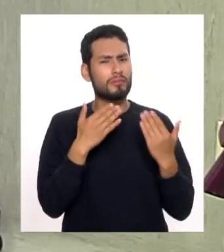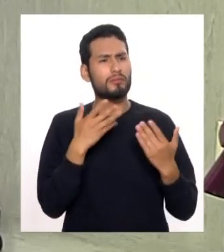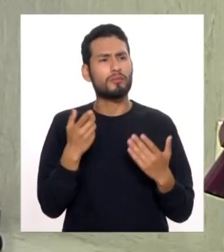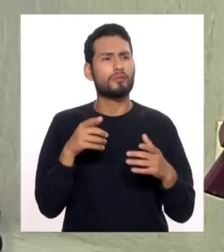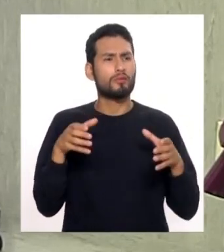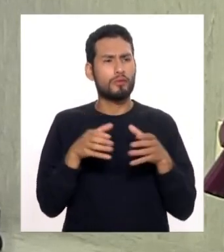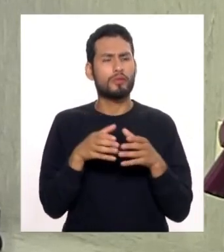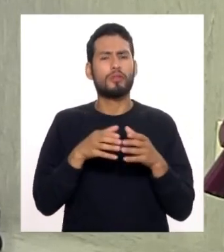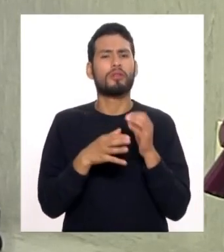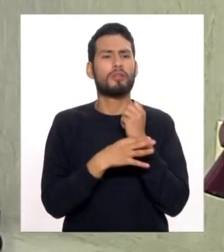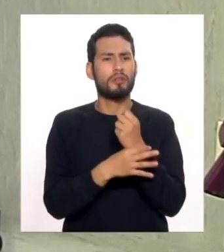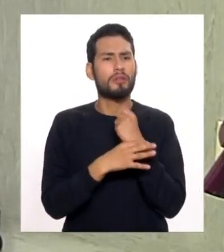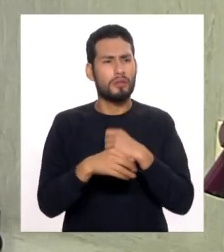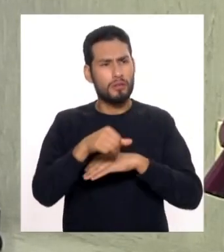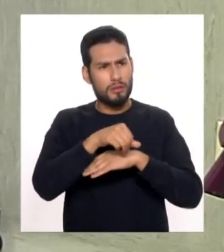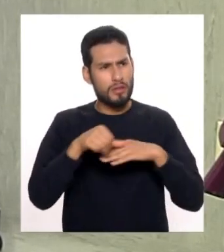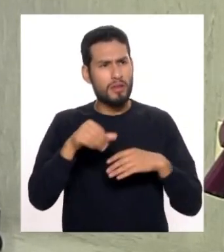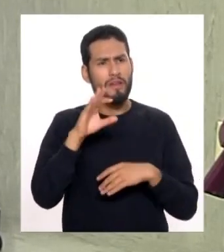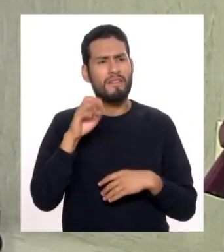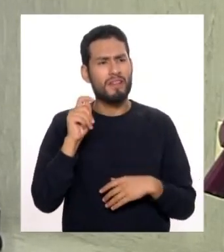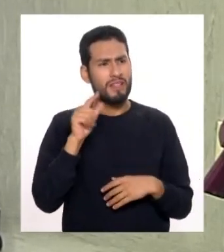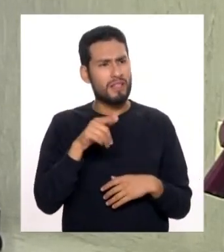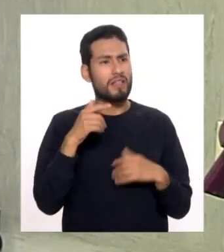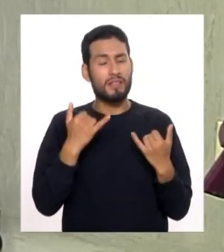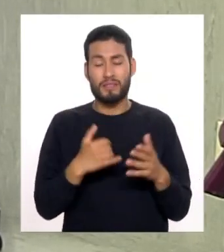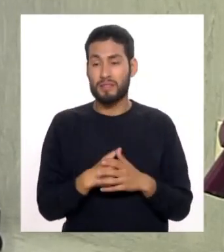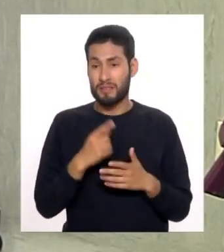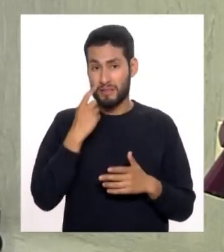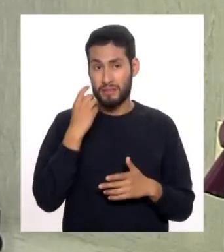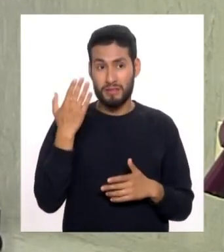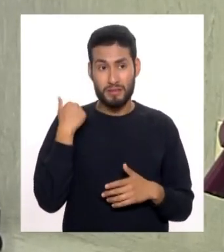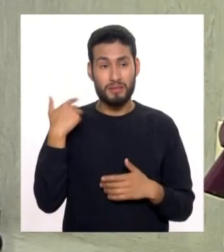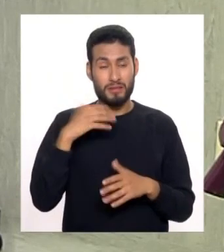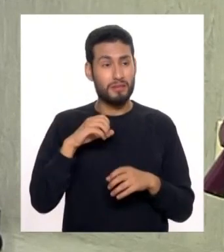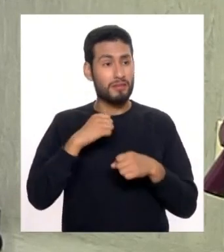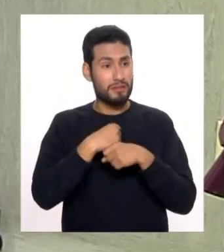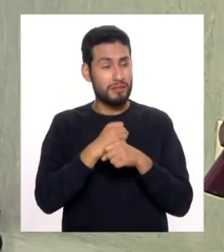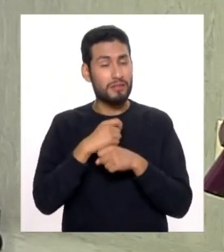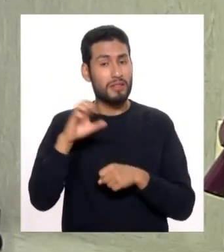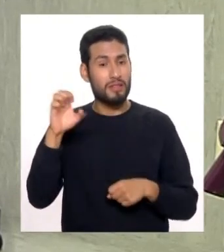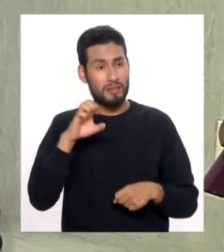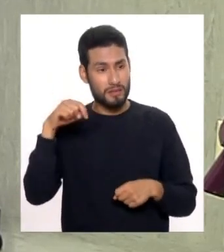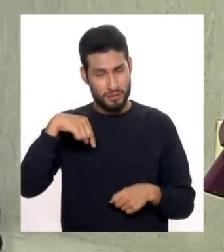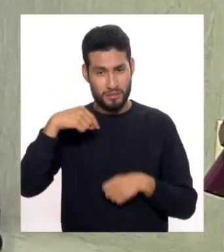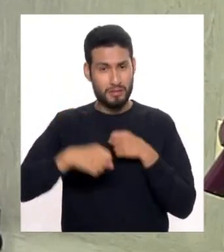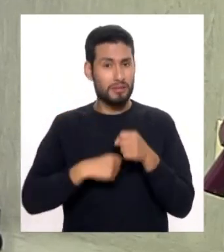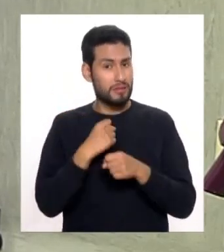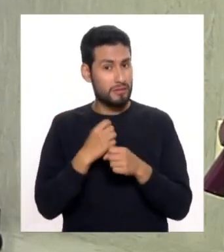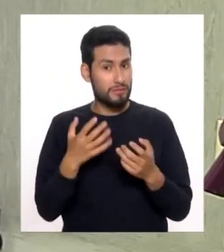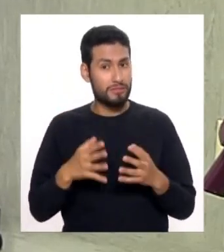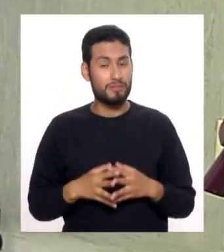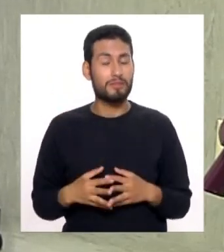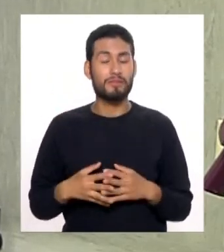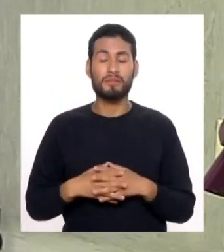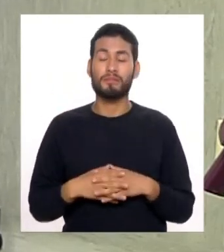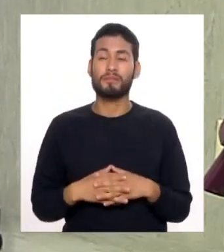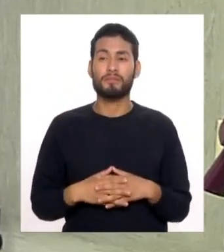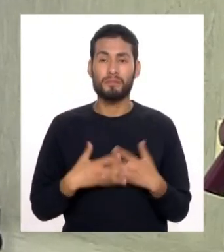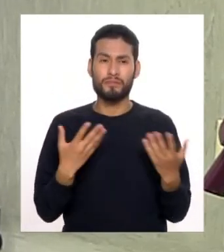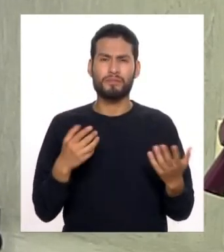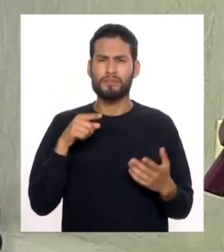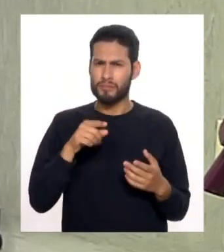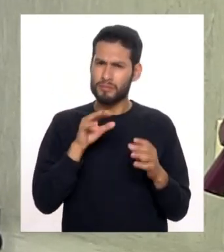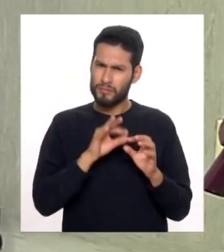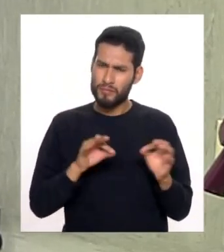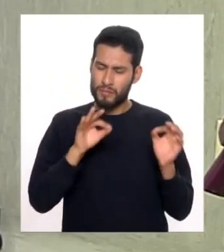Unidad de Medicina y Cirugía Fetal que recién se ha implementado en enero de este año. Entonces, resaltar